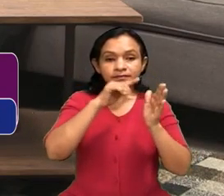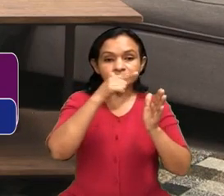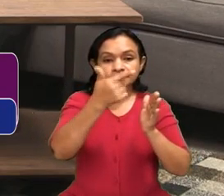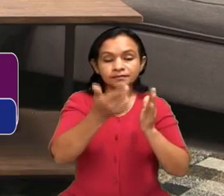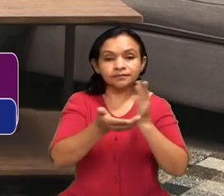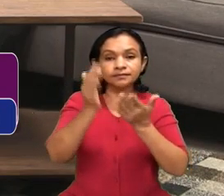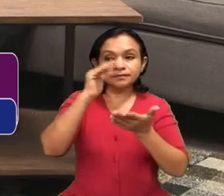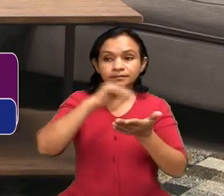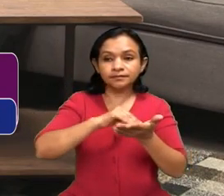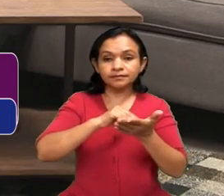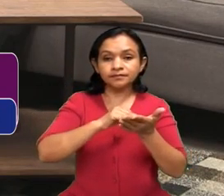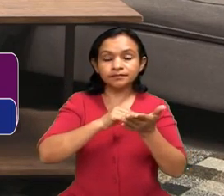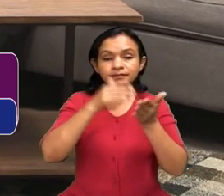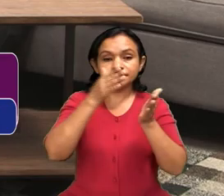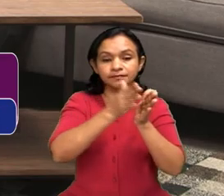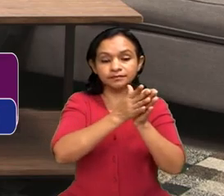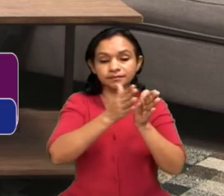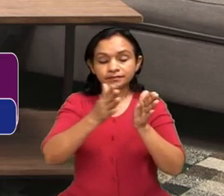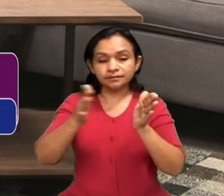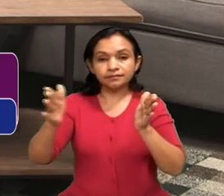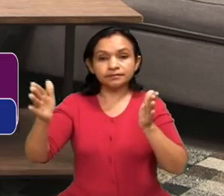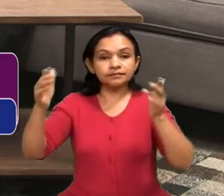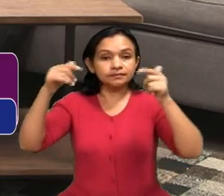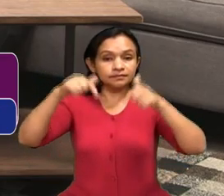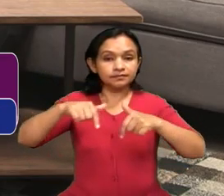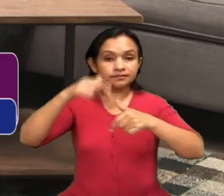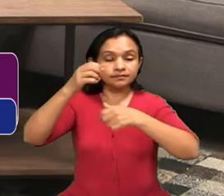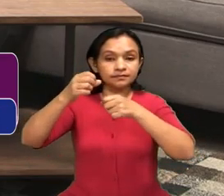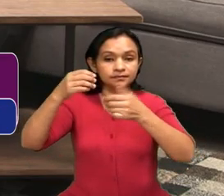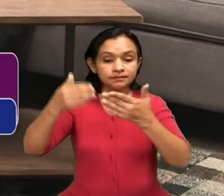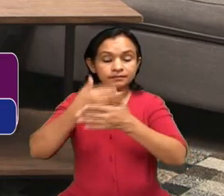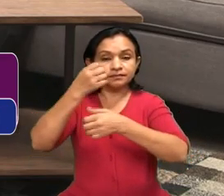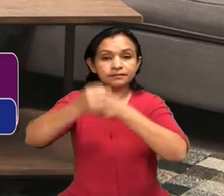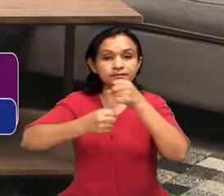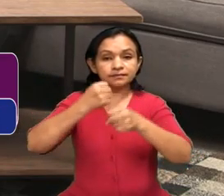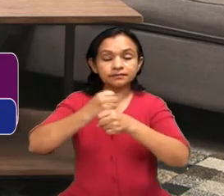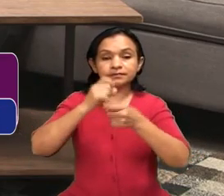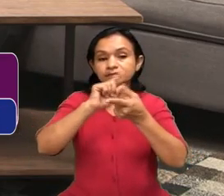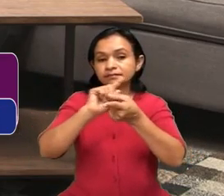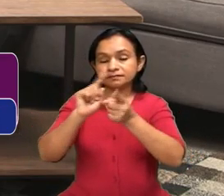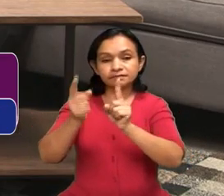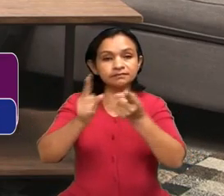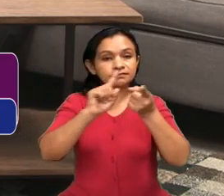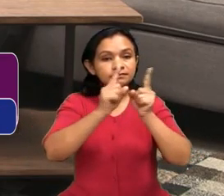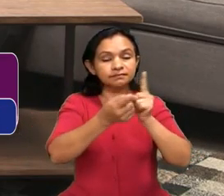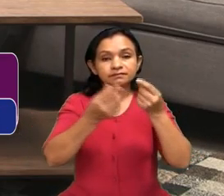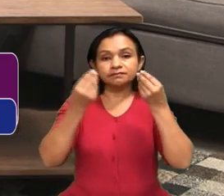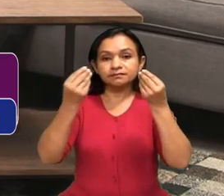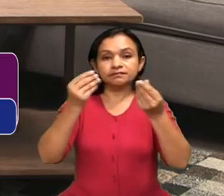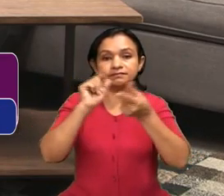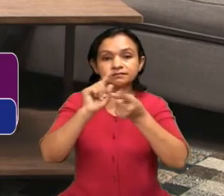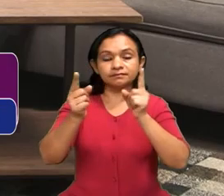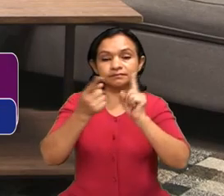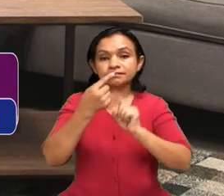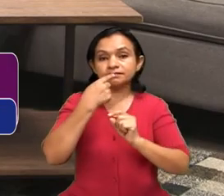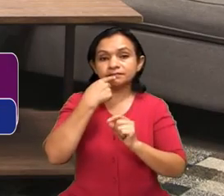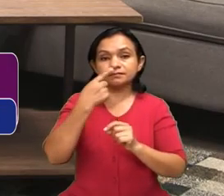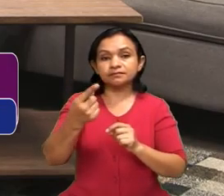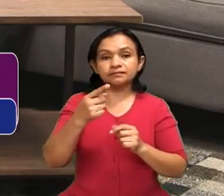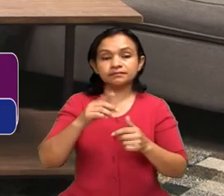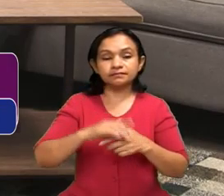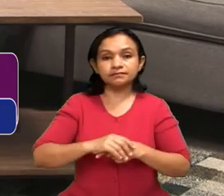2007. Y de esa época para acá han habido enormes cambios. Solo para decirlo de